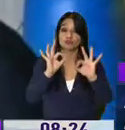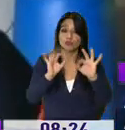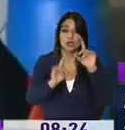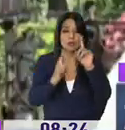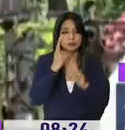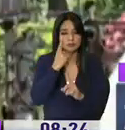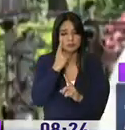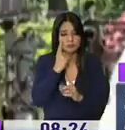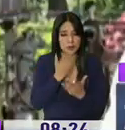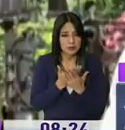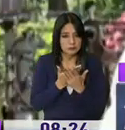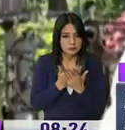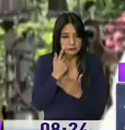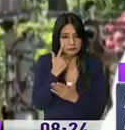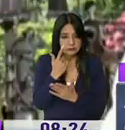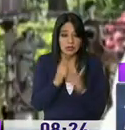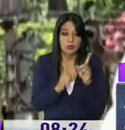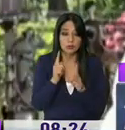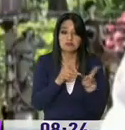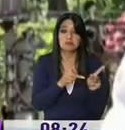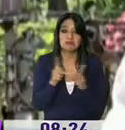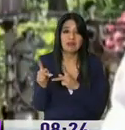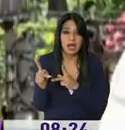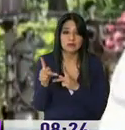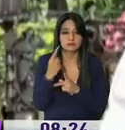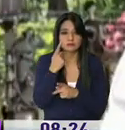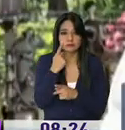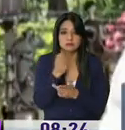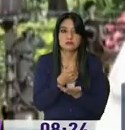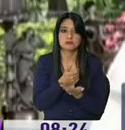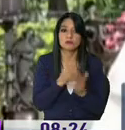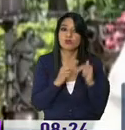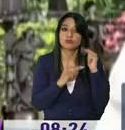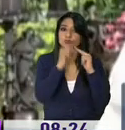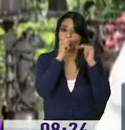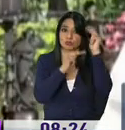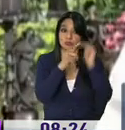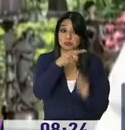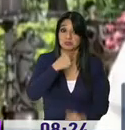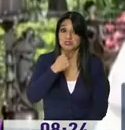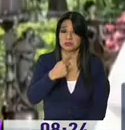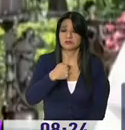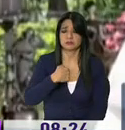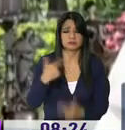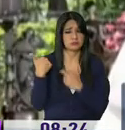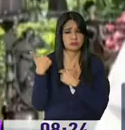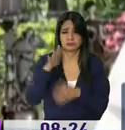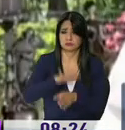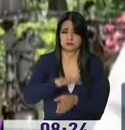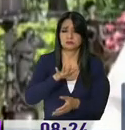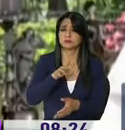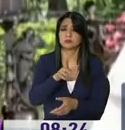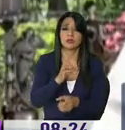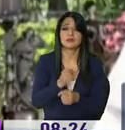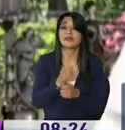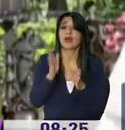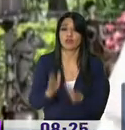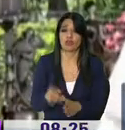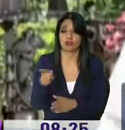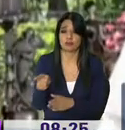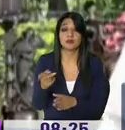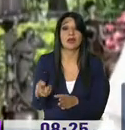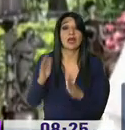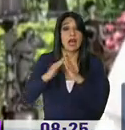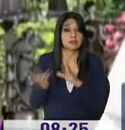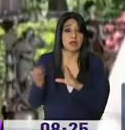pruebas. Algunos proyectos pilotos de la construcción nos han dicho, alcalde, nosotros nos hacemos cargo del trabajador desde que lo recogemos en su